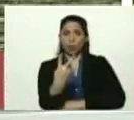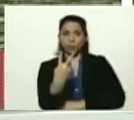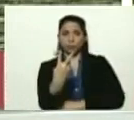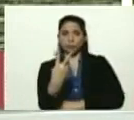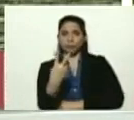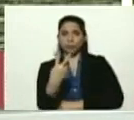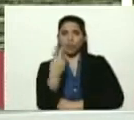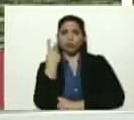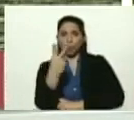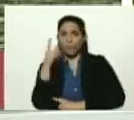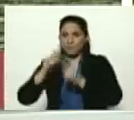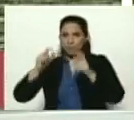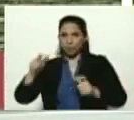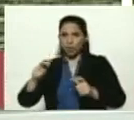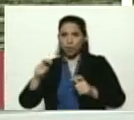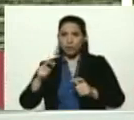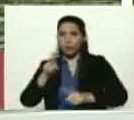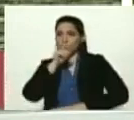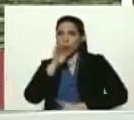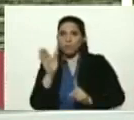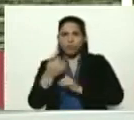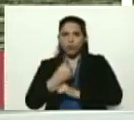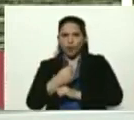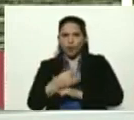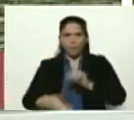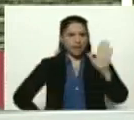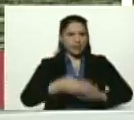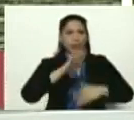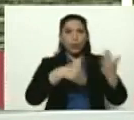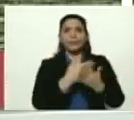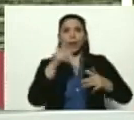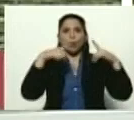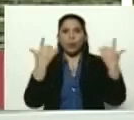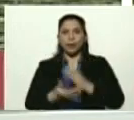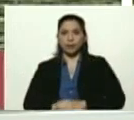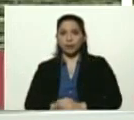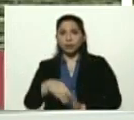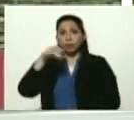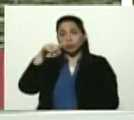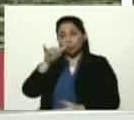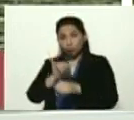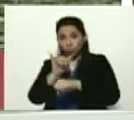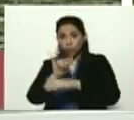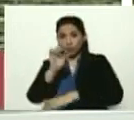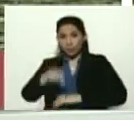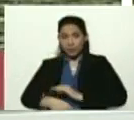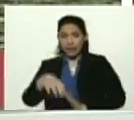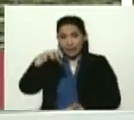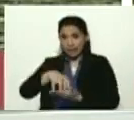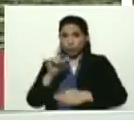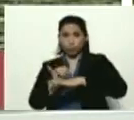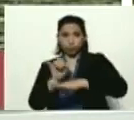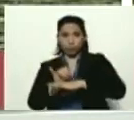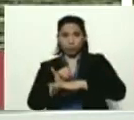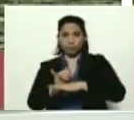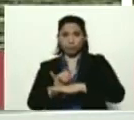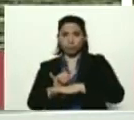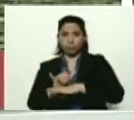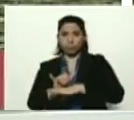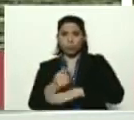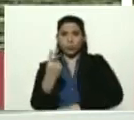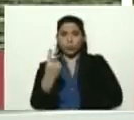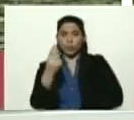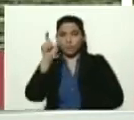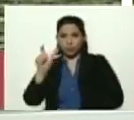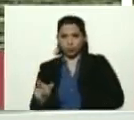de 2 trocheros, de 2 personas trocheras. Y Sucre, Estado Sucre, Oriente, por allá, 1